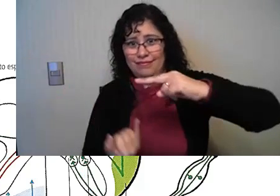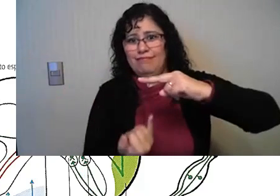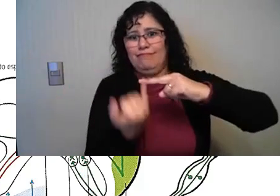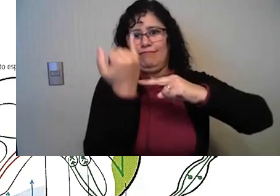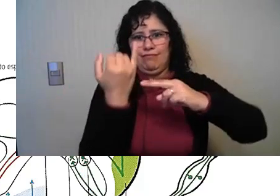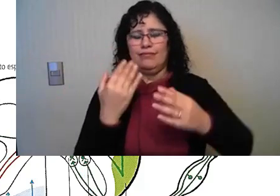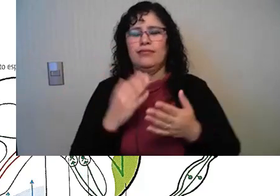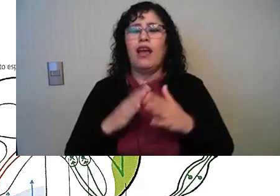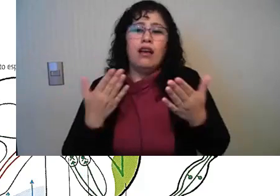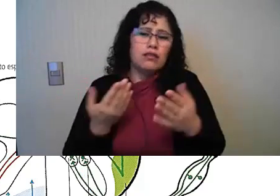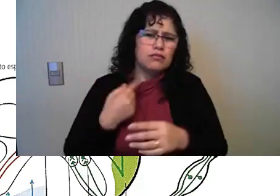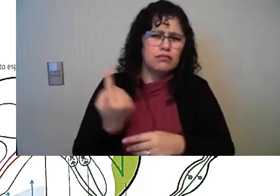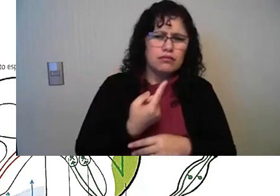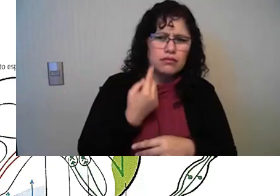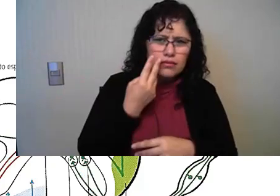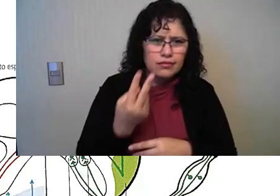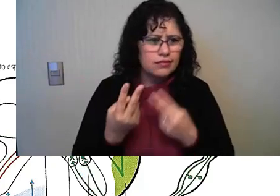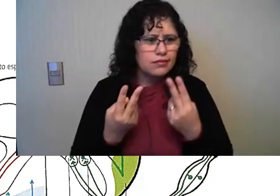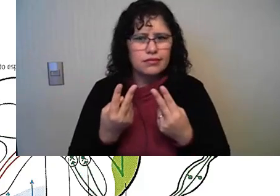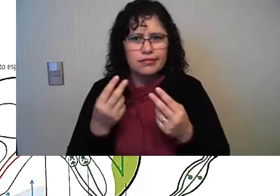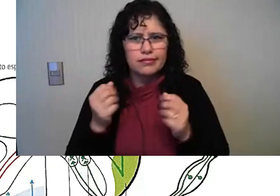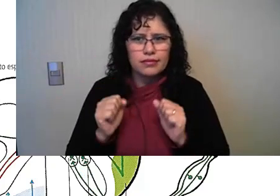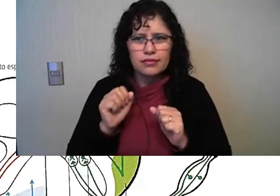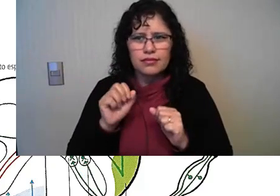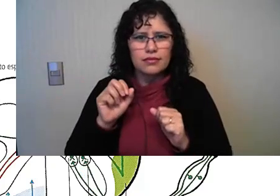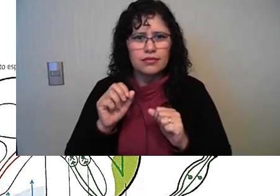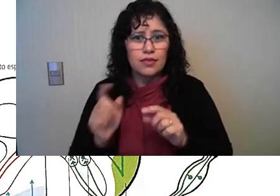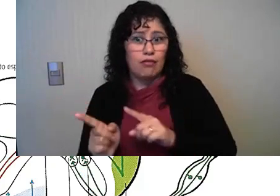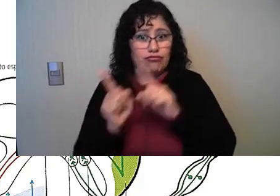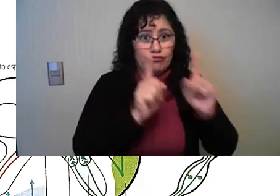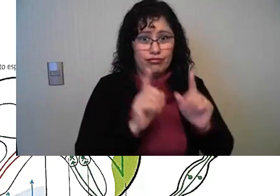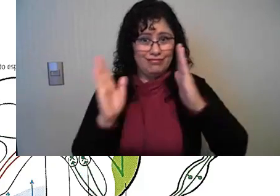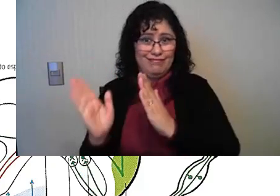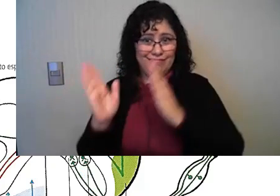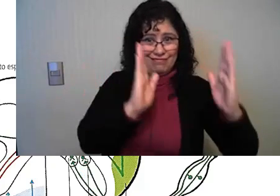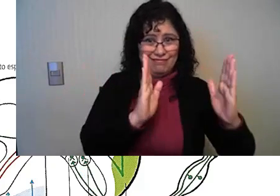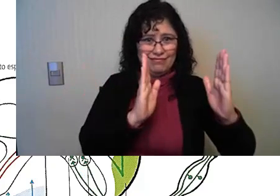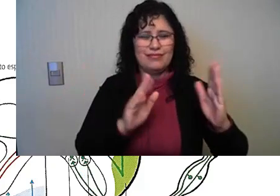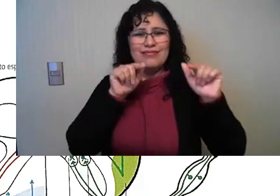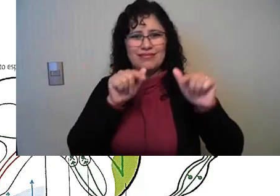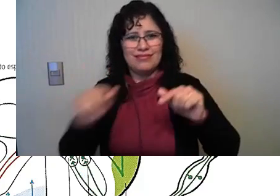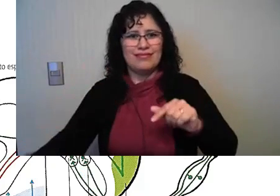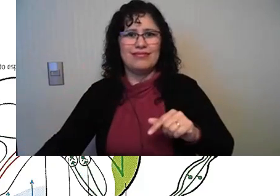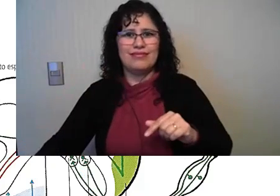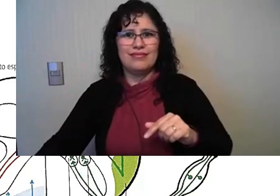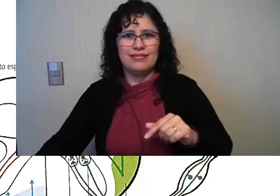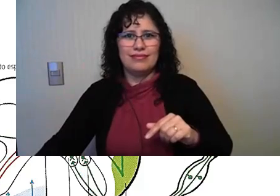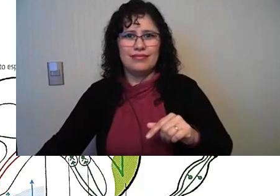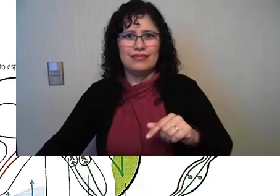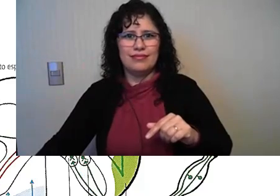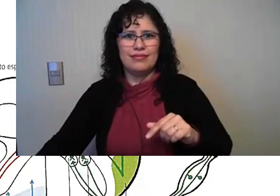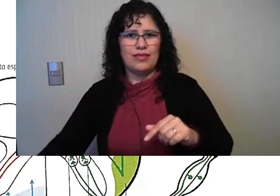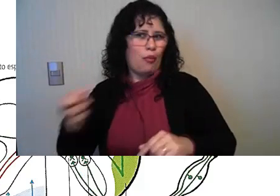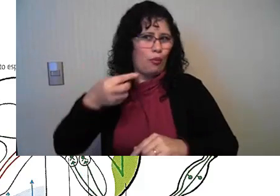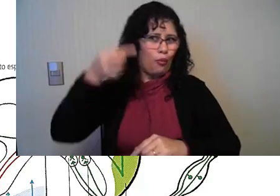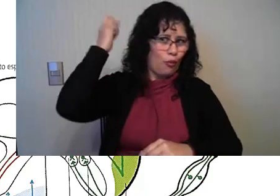Si podemos observar aquí, en esta imagen, es una vista posterior del tronco encefálico. Un esquema